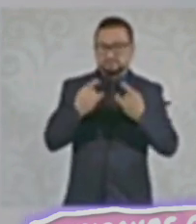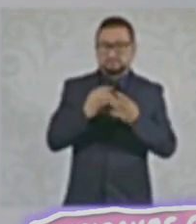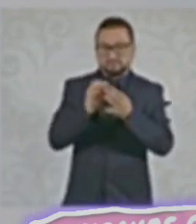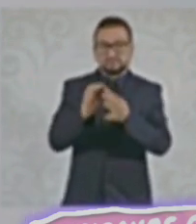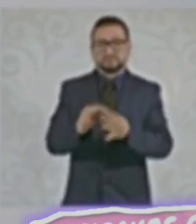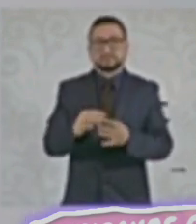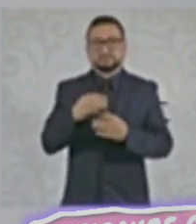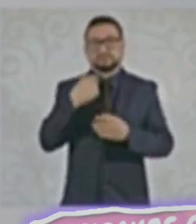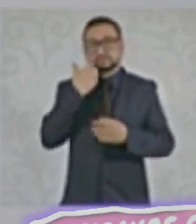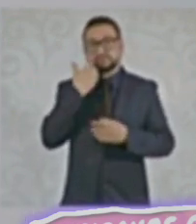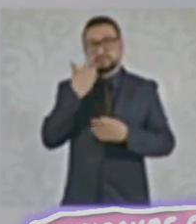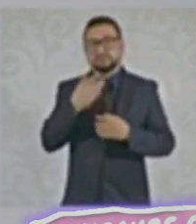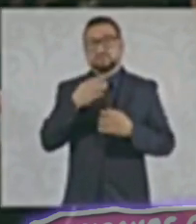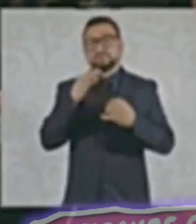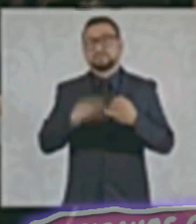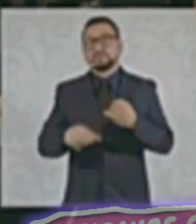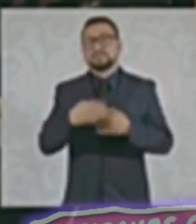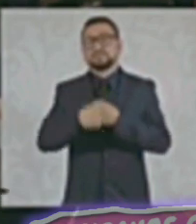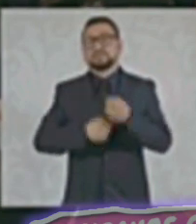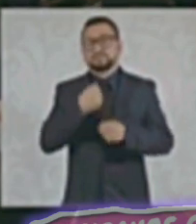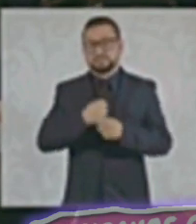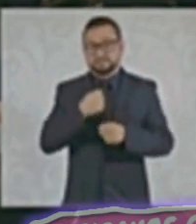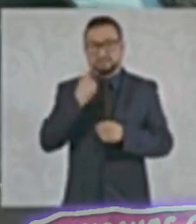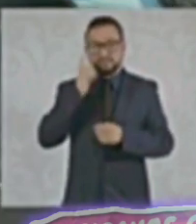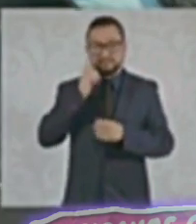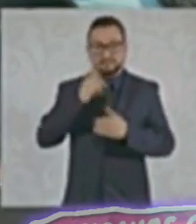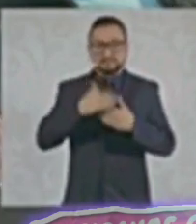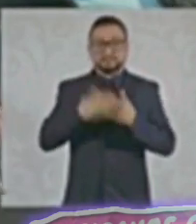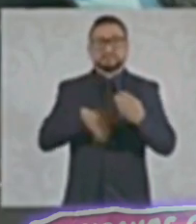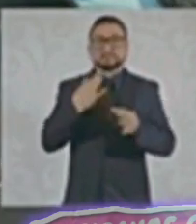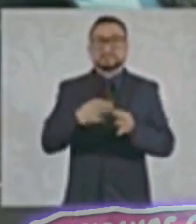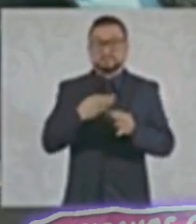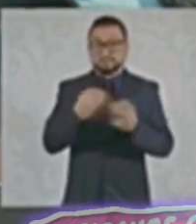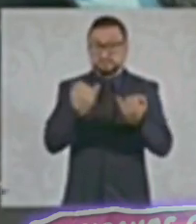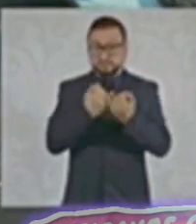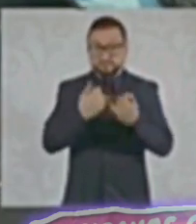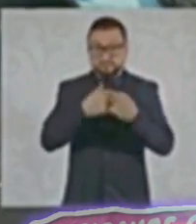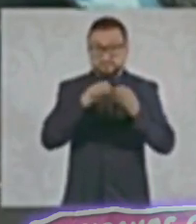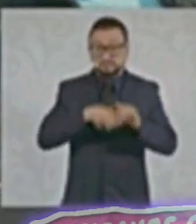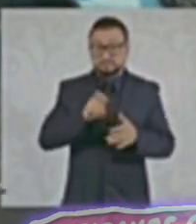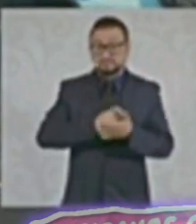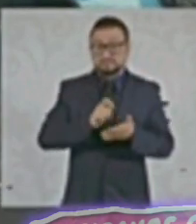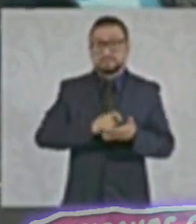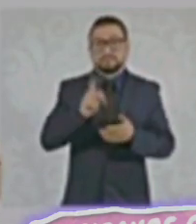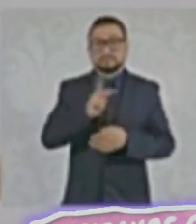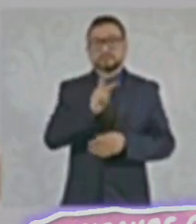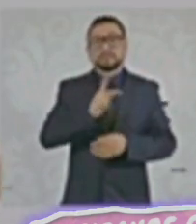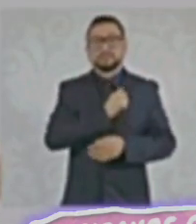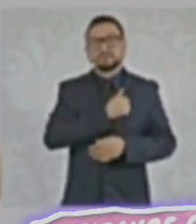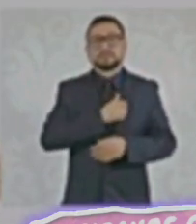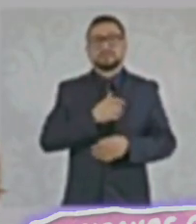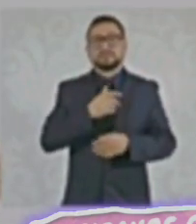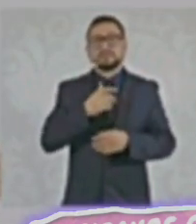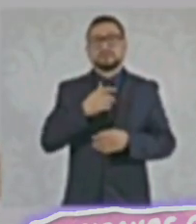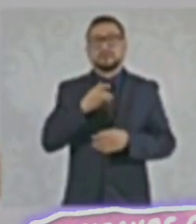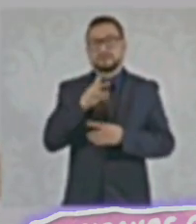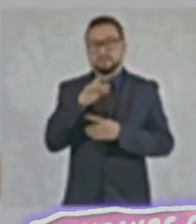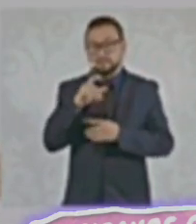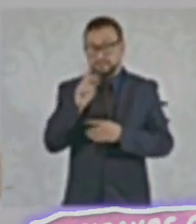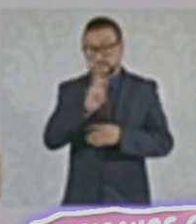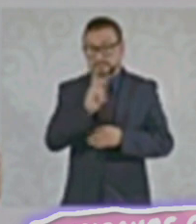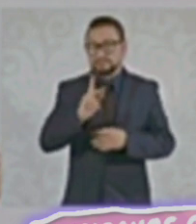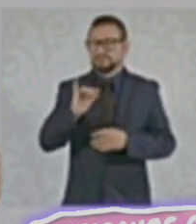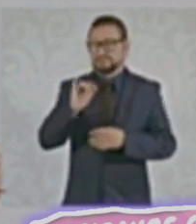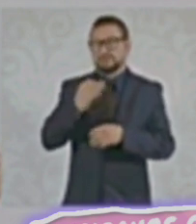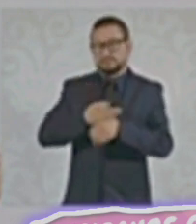fin de año, espero. ¿Y contempla seguir escribiendo como lo hacía el presidente frecuentemente? Pues por lo pronto la transición y después